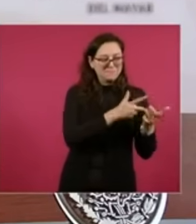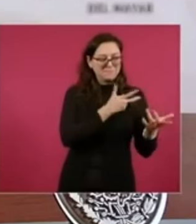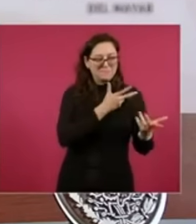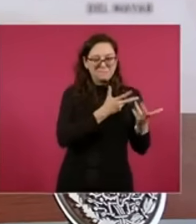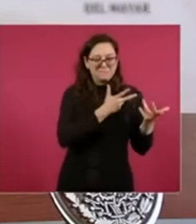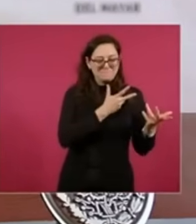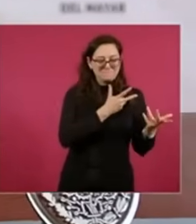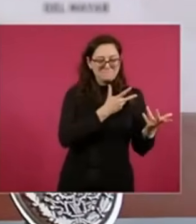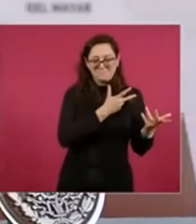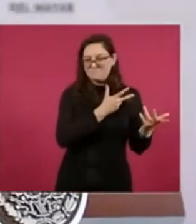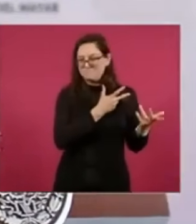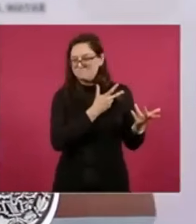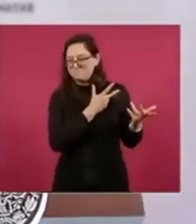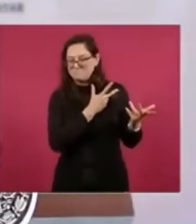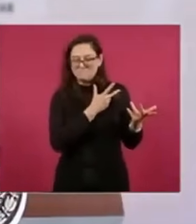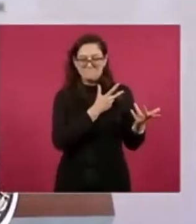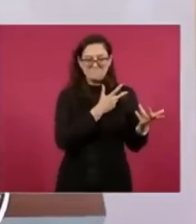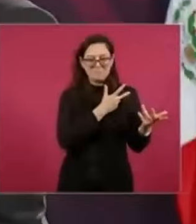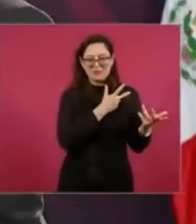Y le dije